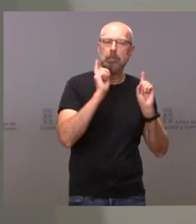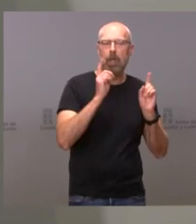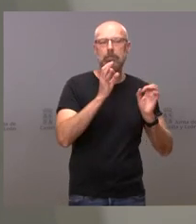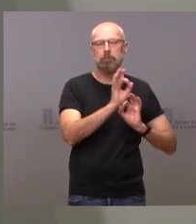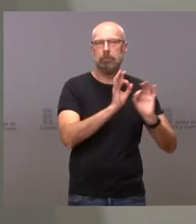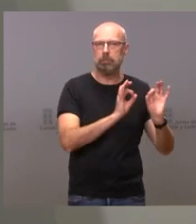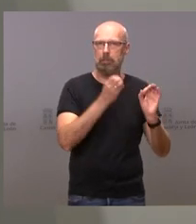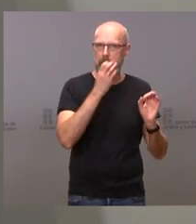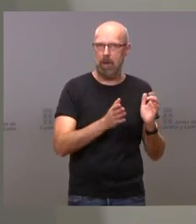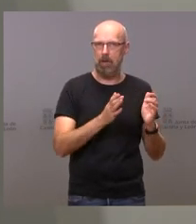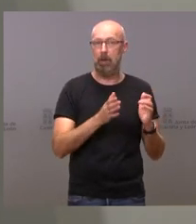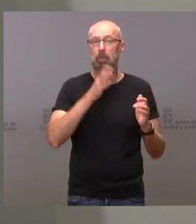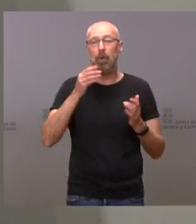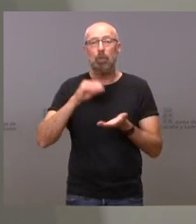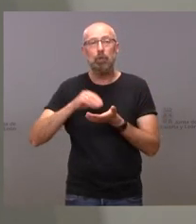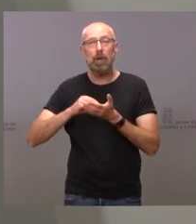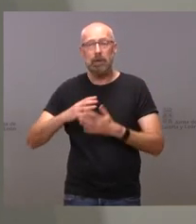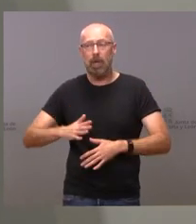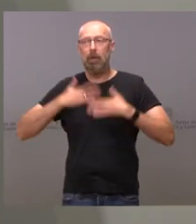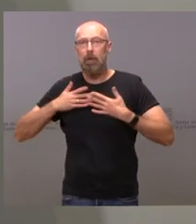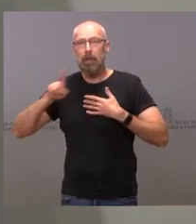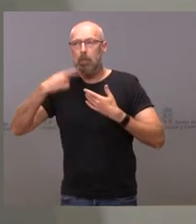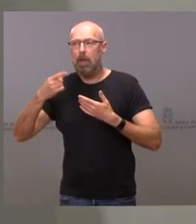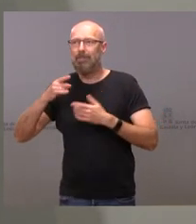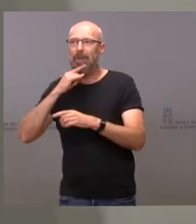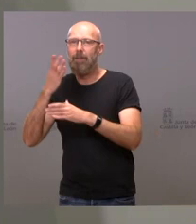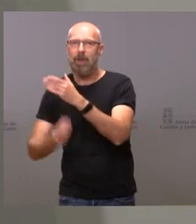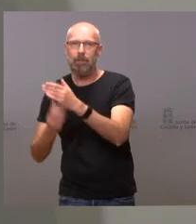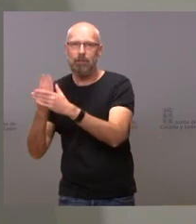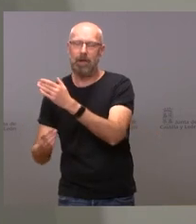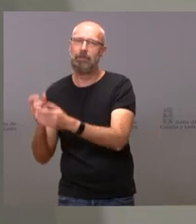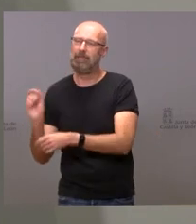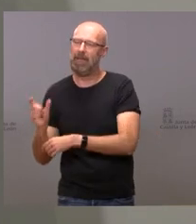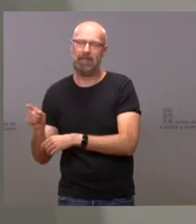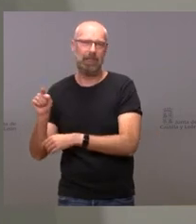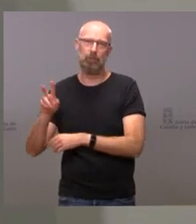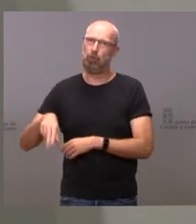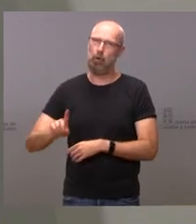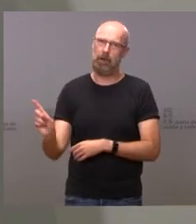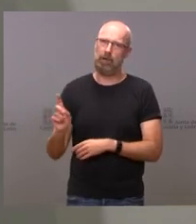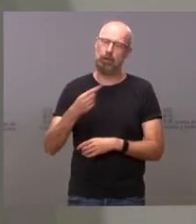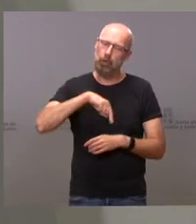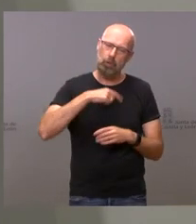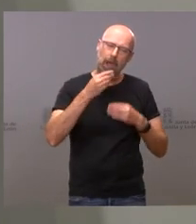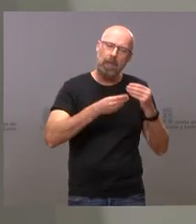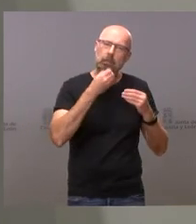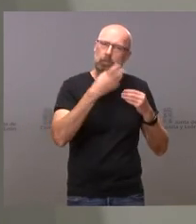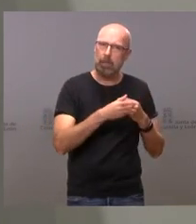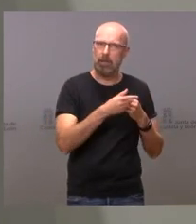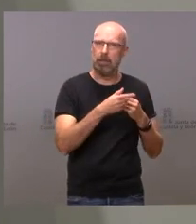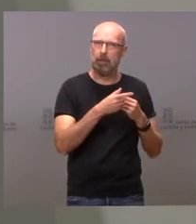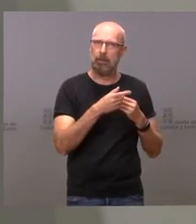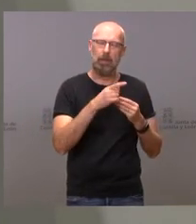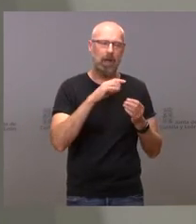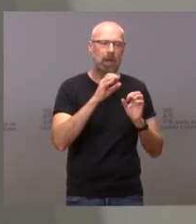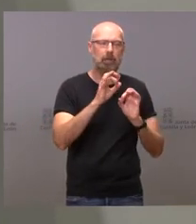se improvisa muchas veces es que las cosas salen mal, con mucha frecuencia. Aquí lo que hacemos es, insisto,